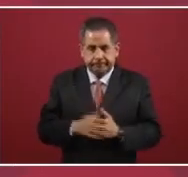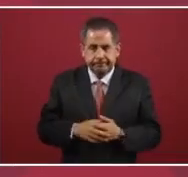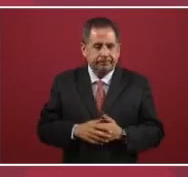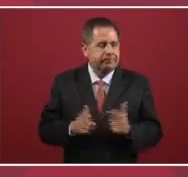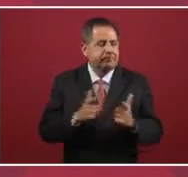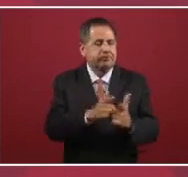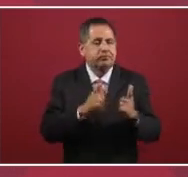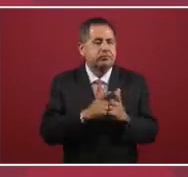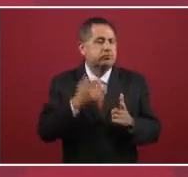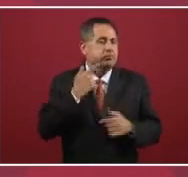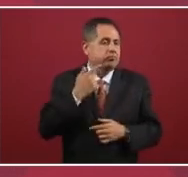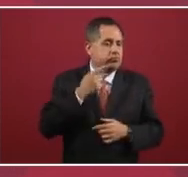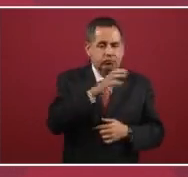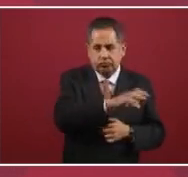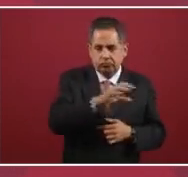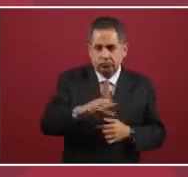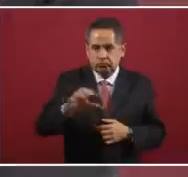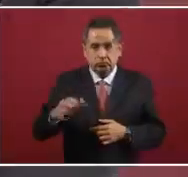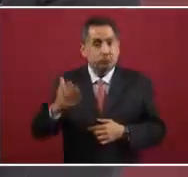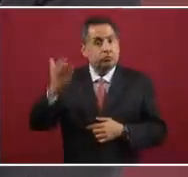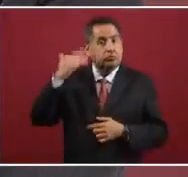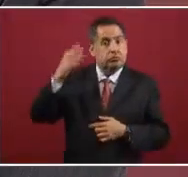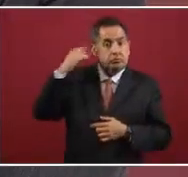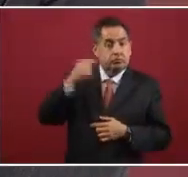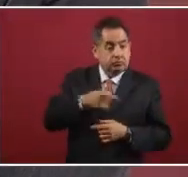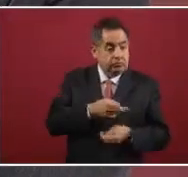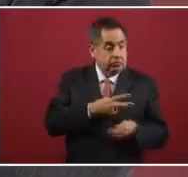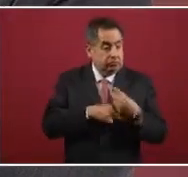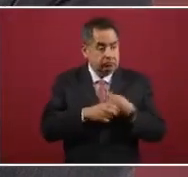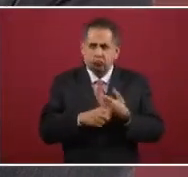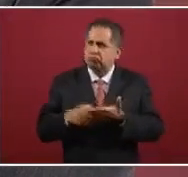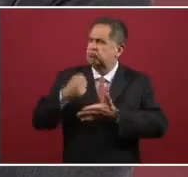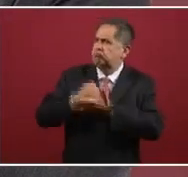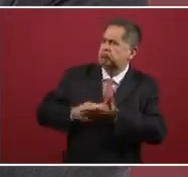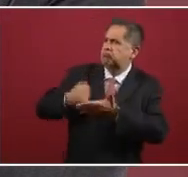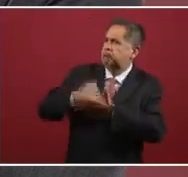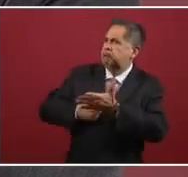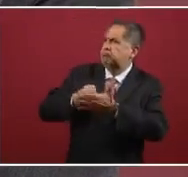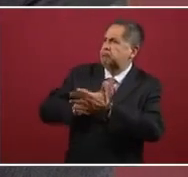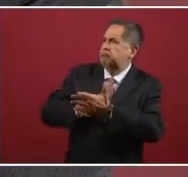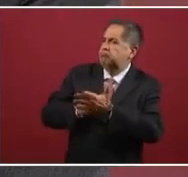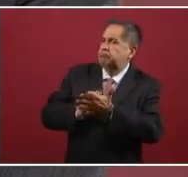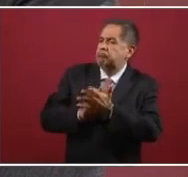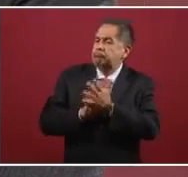partidos que surgen defendiendo causas justas